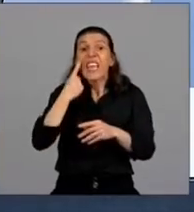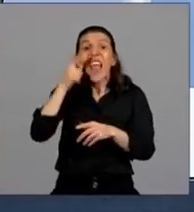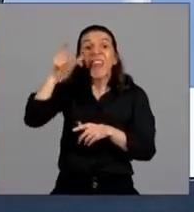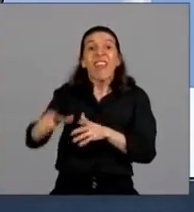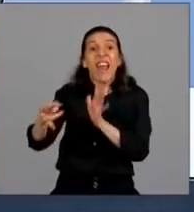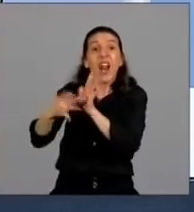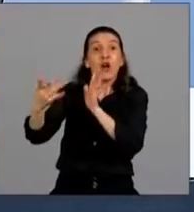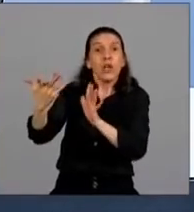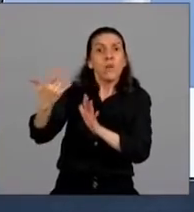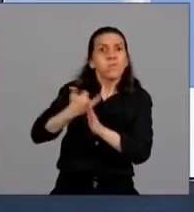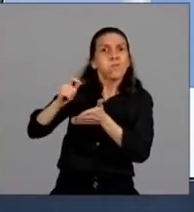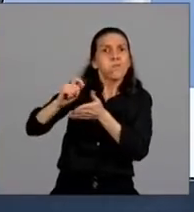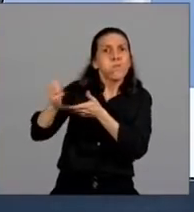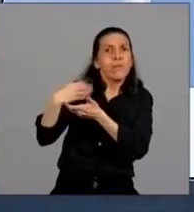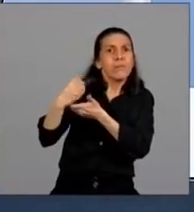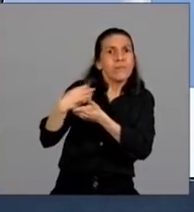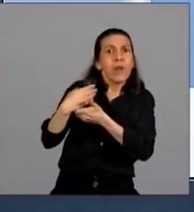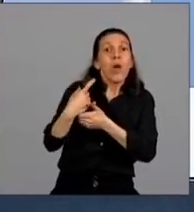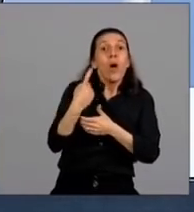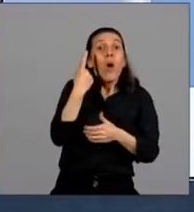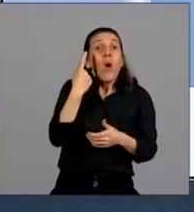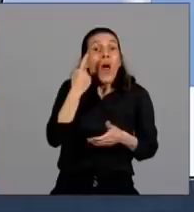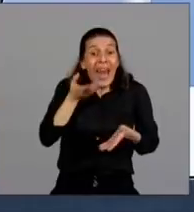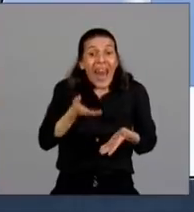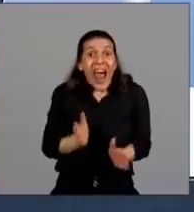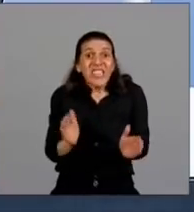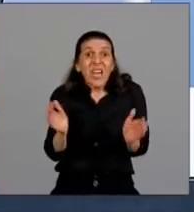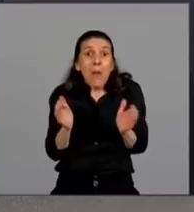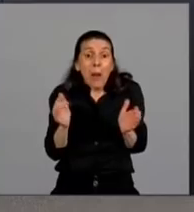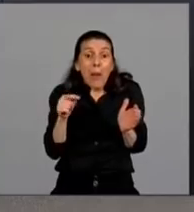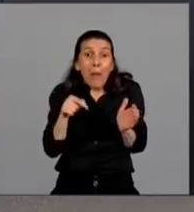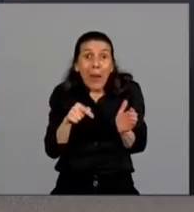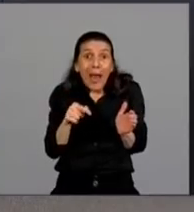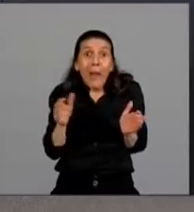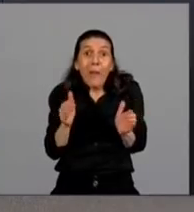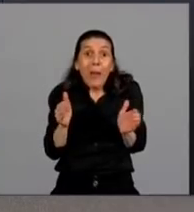una beba que acaba de nacer positiva de coronavirus.